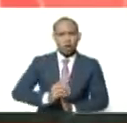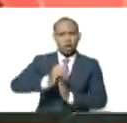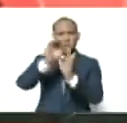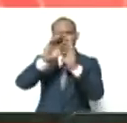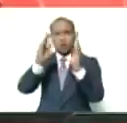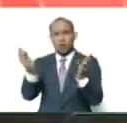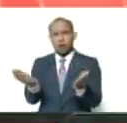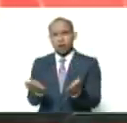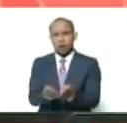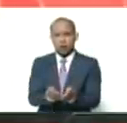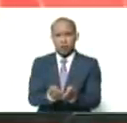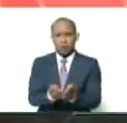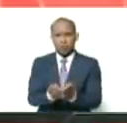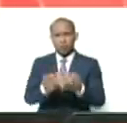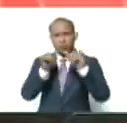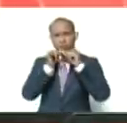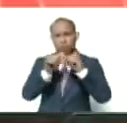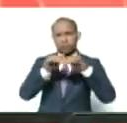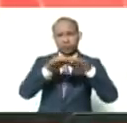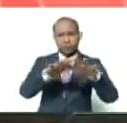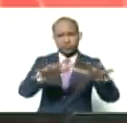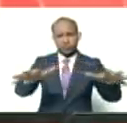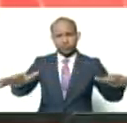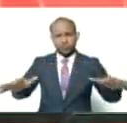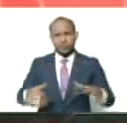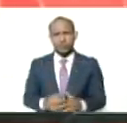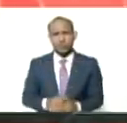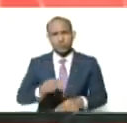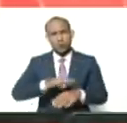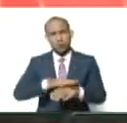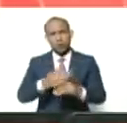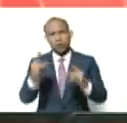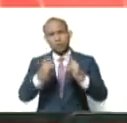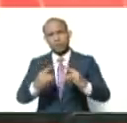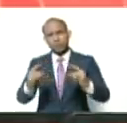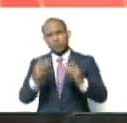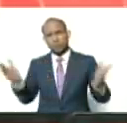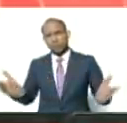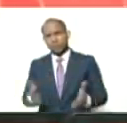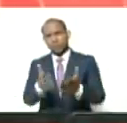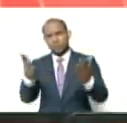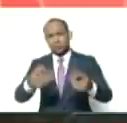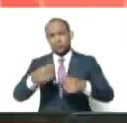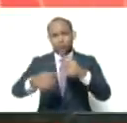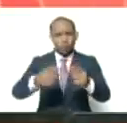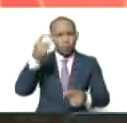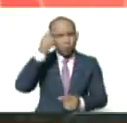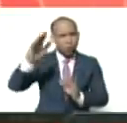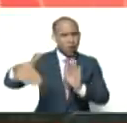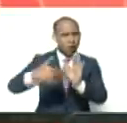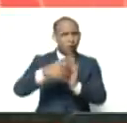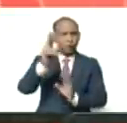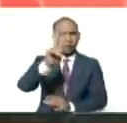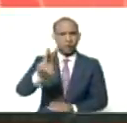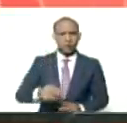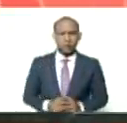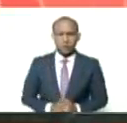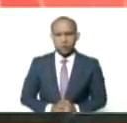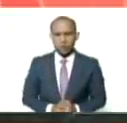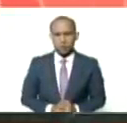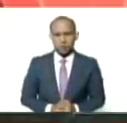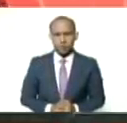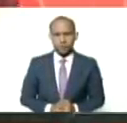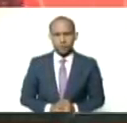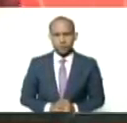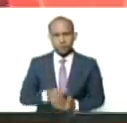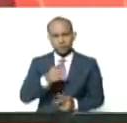mundo, mantenerlos informados. Porque hay una campaña diaria, ustedes saben, permanente contra Venezuela.